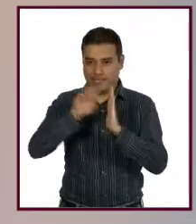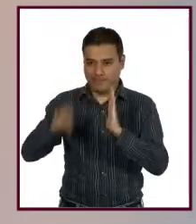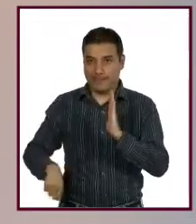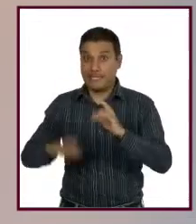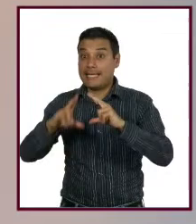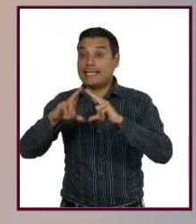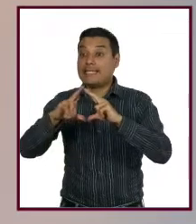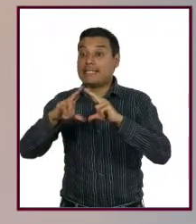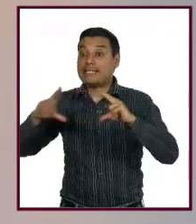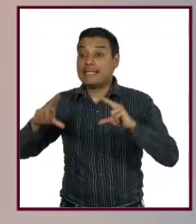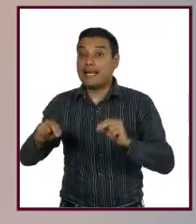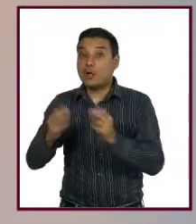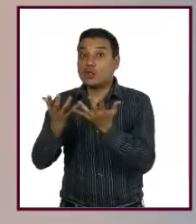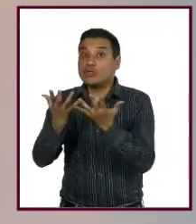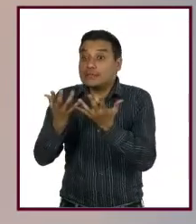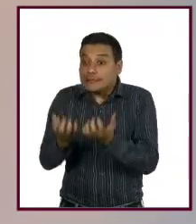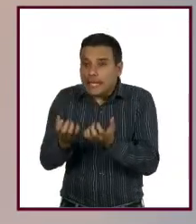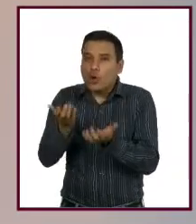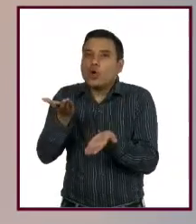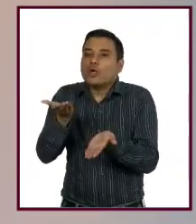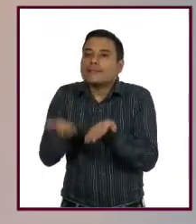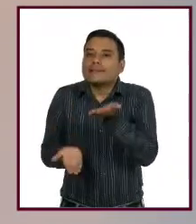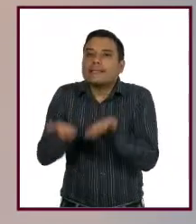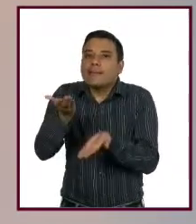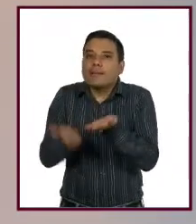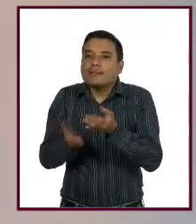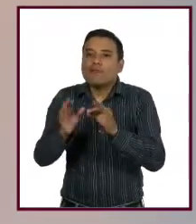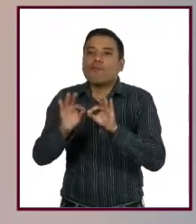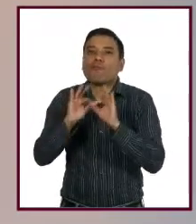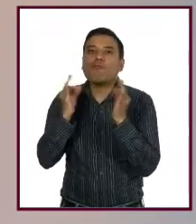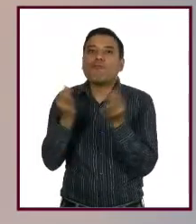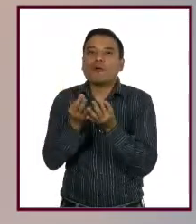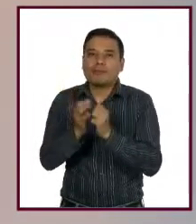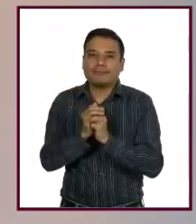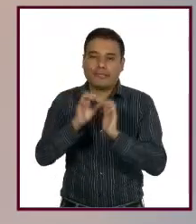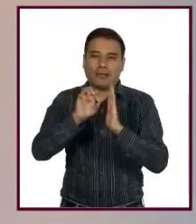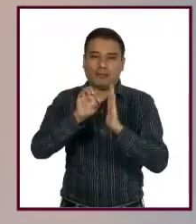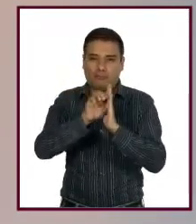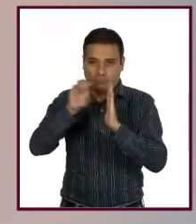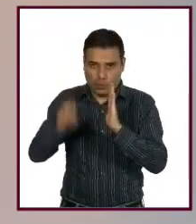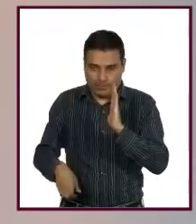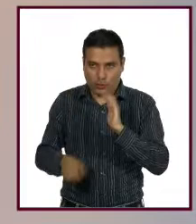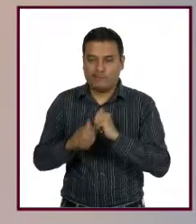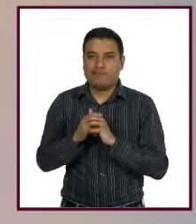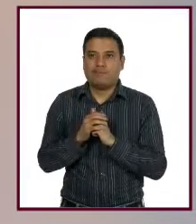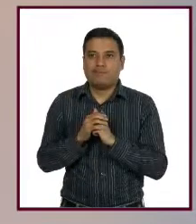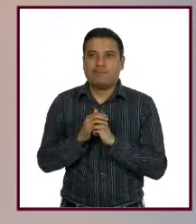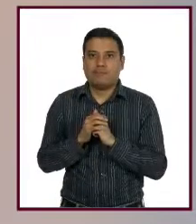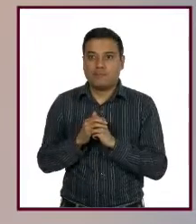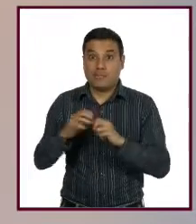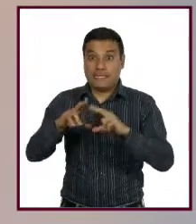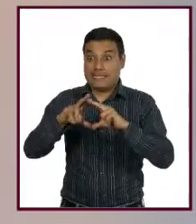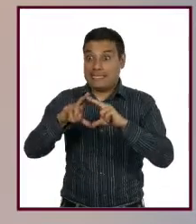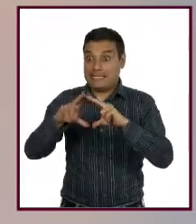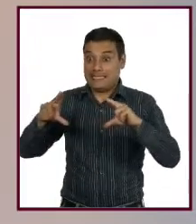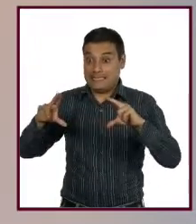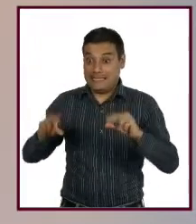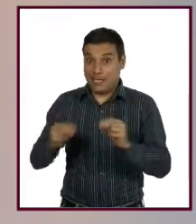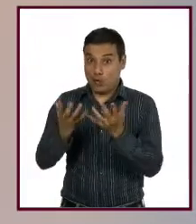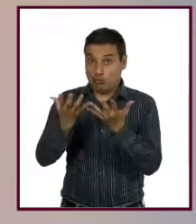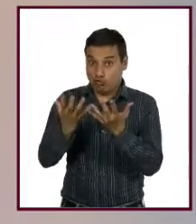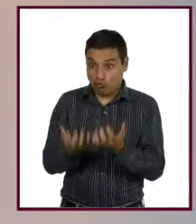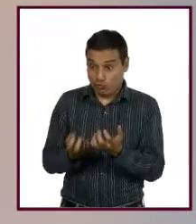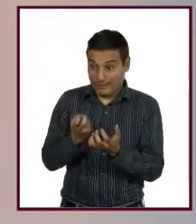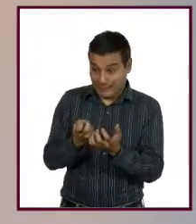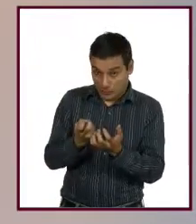de su envasamiento. Si tiene un envasamiento de estas características que permitan su transformación, por así decirlo, una reacción química